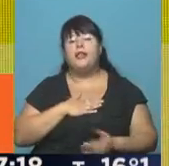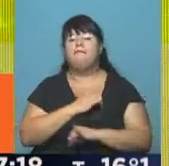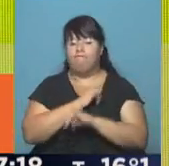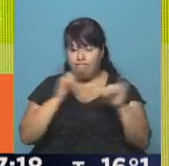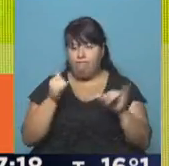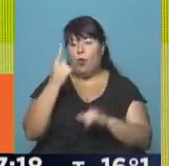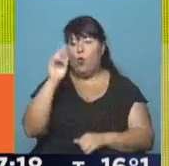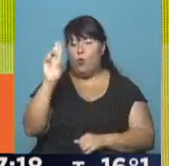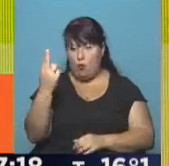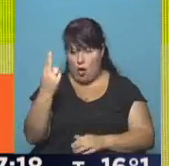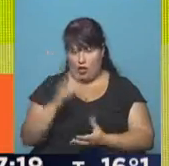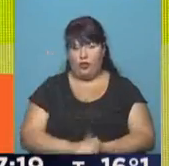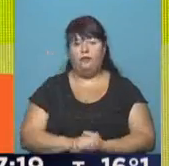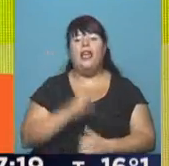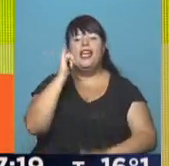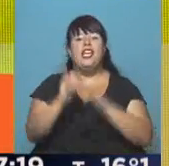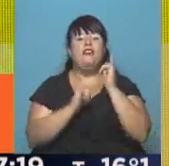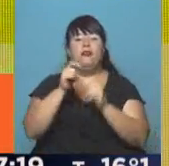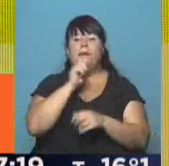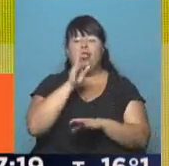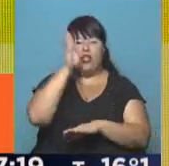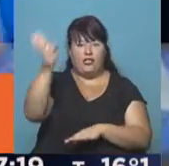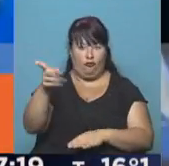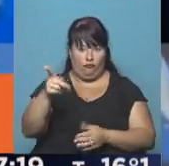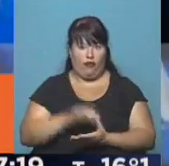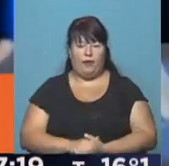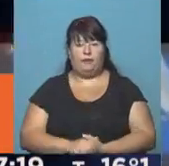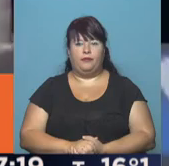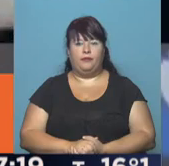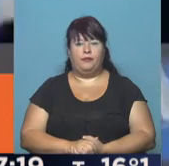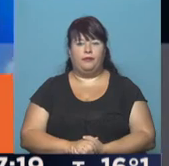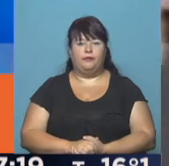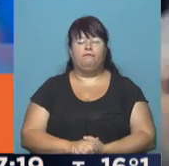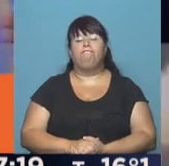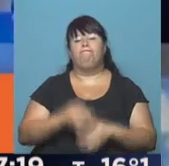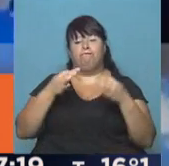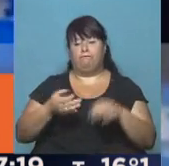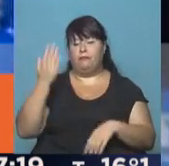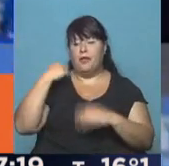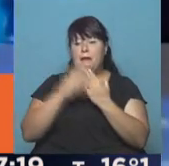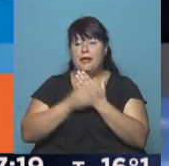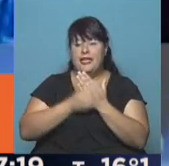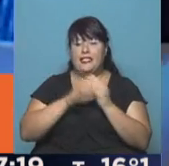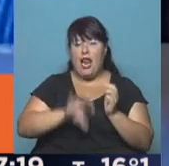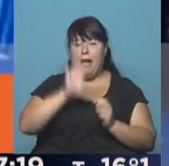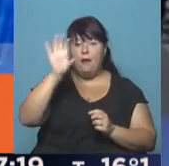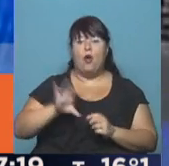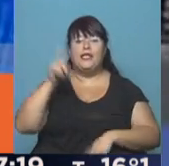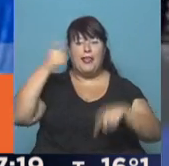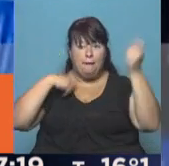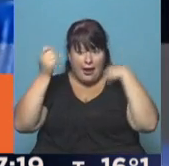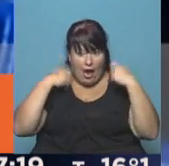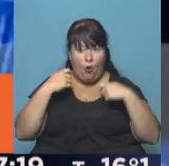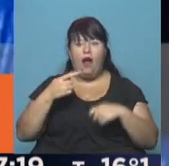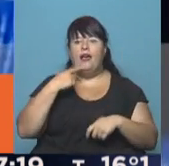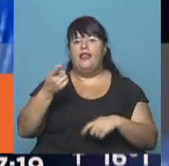hablar de una víctima fatal. Informe de nuestros enviados. Si bien desde el Ministerio del Interior del Paraguay sostienen